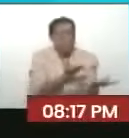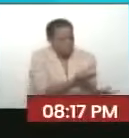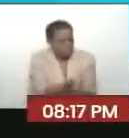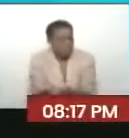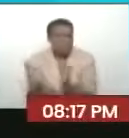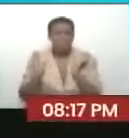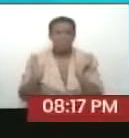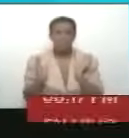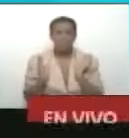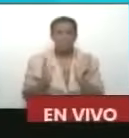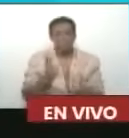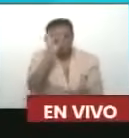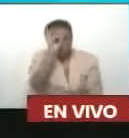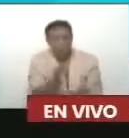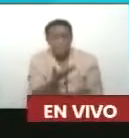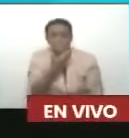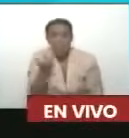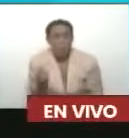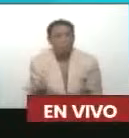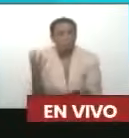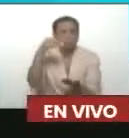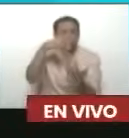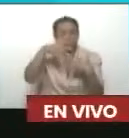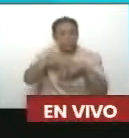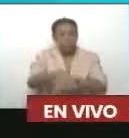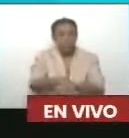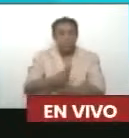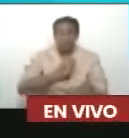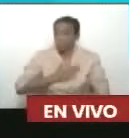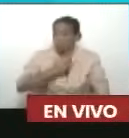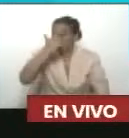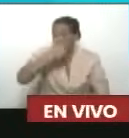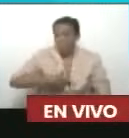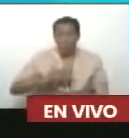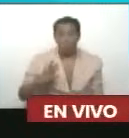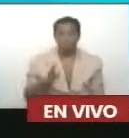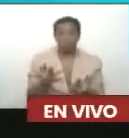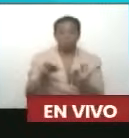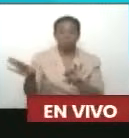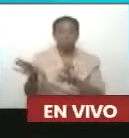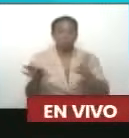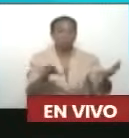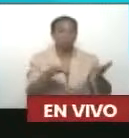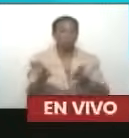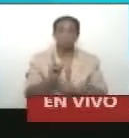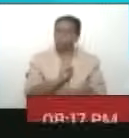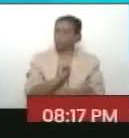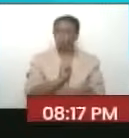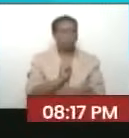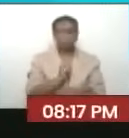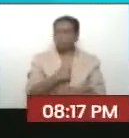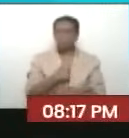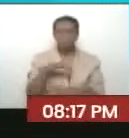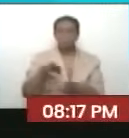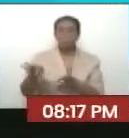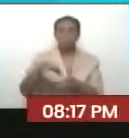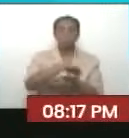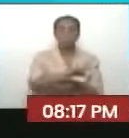bienvenido, y debe ser cada vez mejor. Yo no puedo ser sectario, no puedo ser sectario.